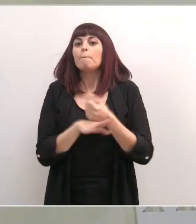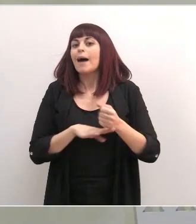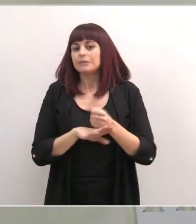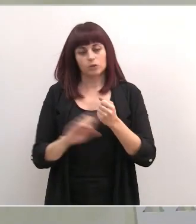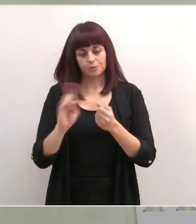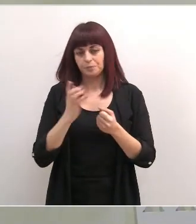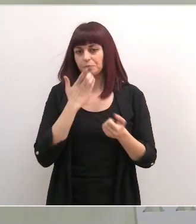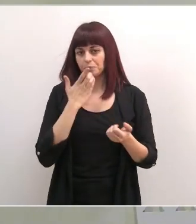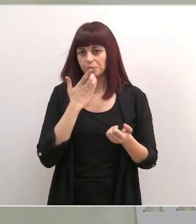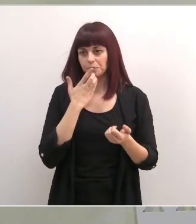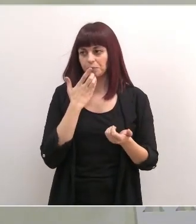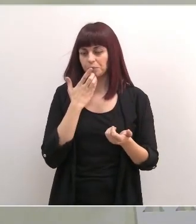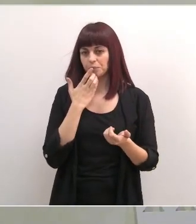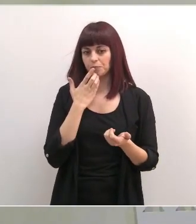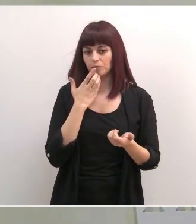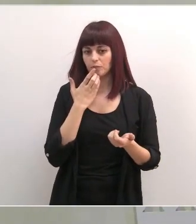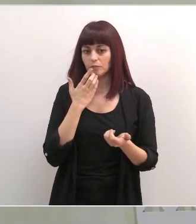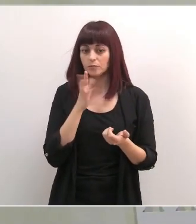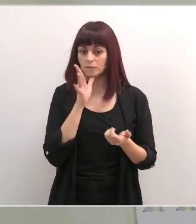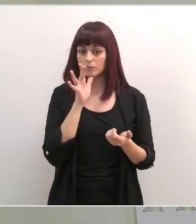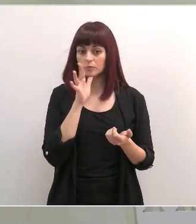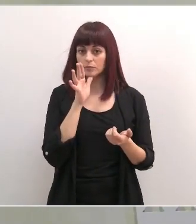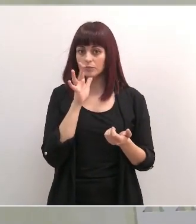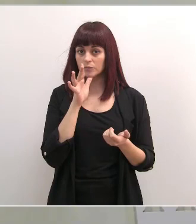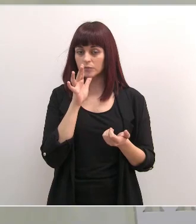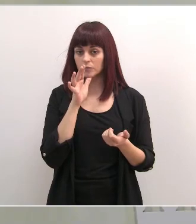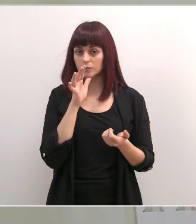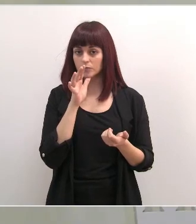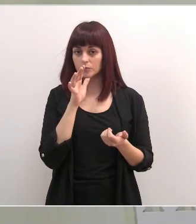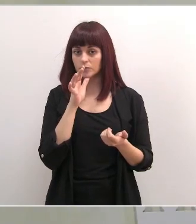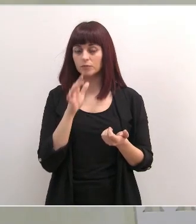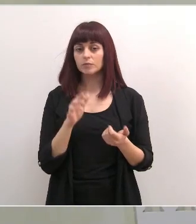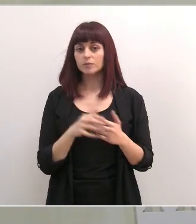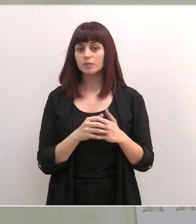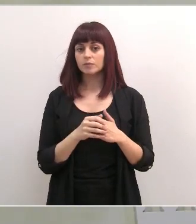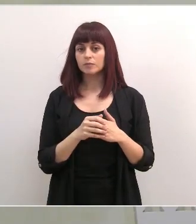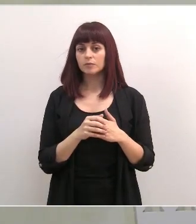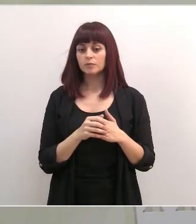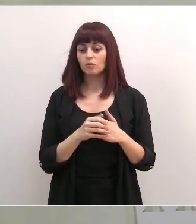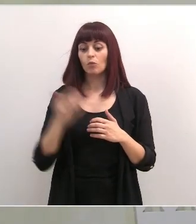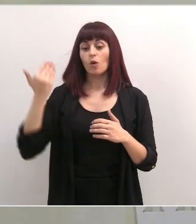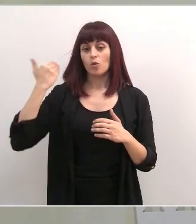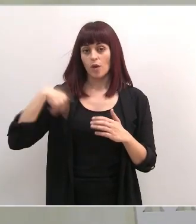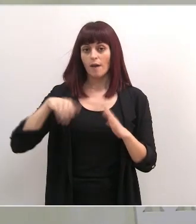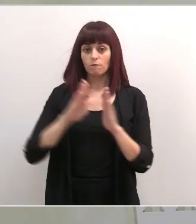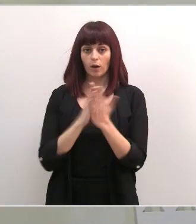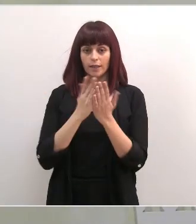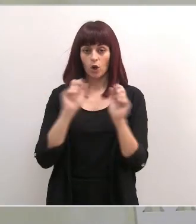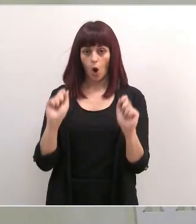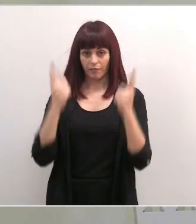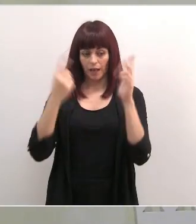dicho anteriormente, pero que quedarán reflejados de manera pormenorizada cuando se publique en el boletín oficial,